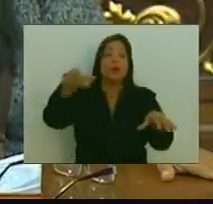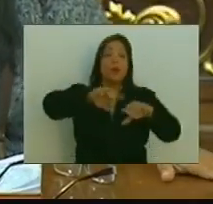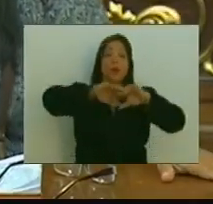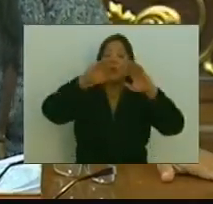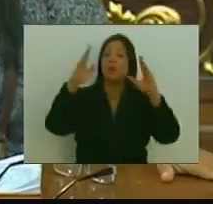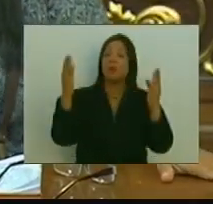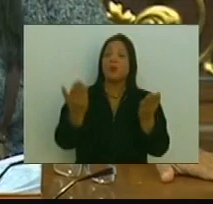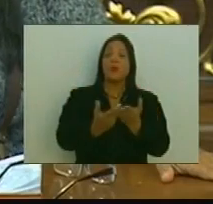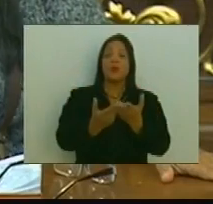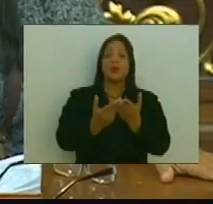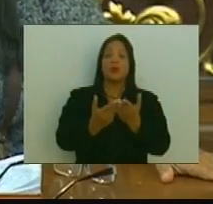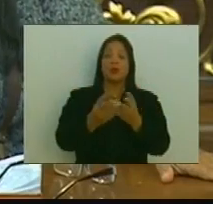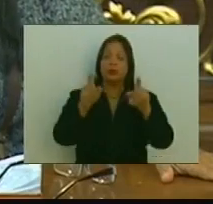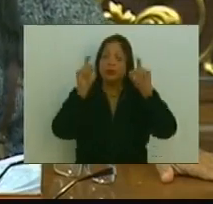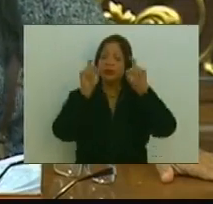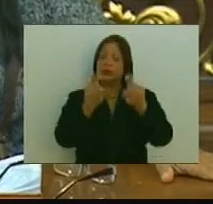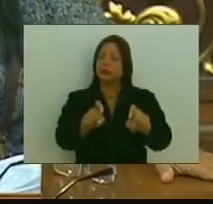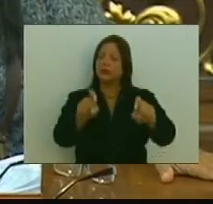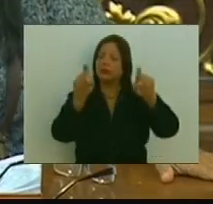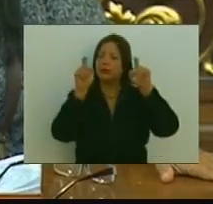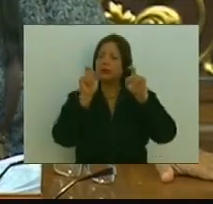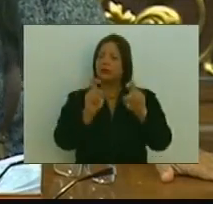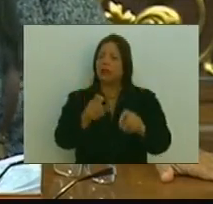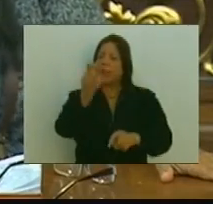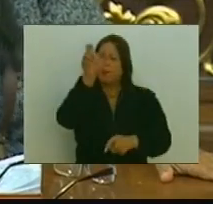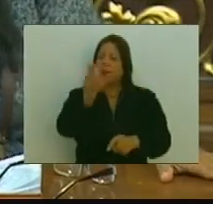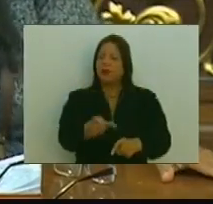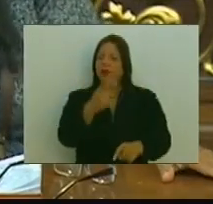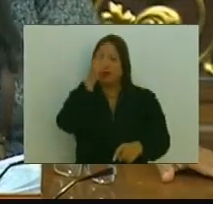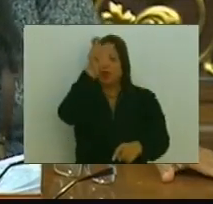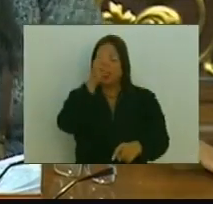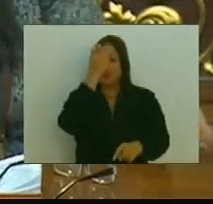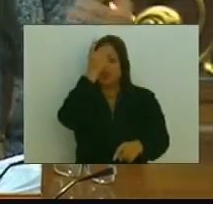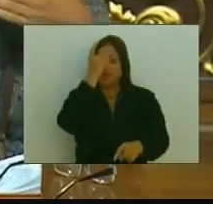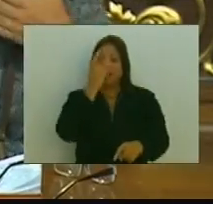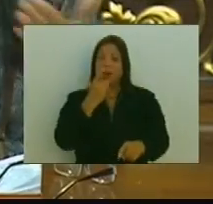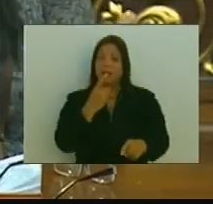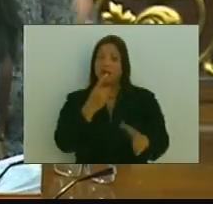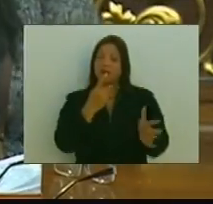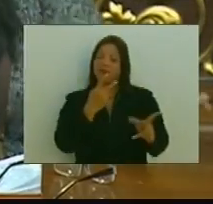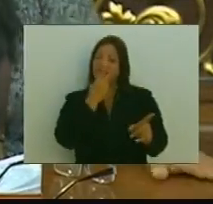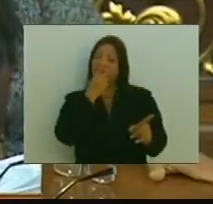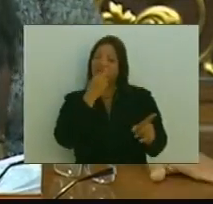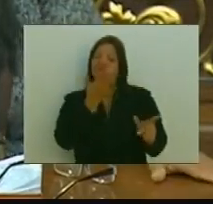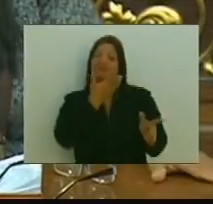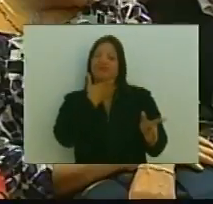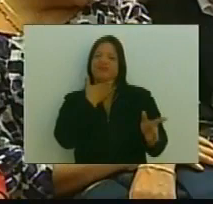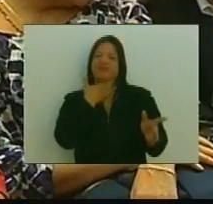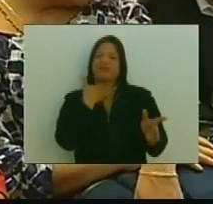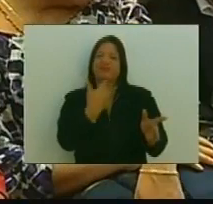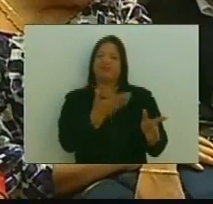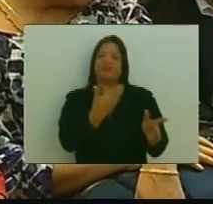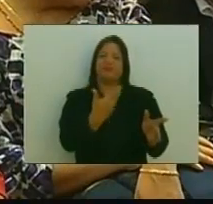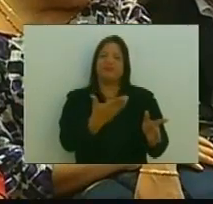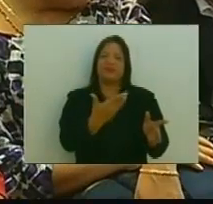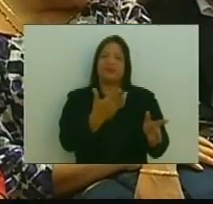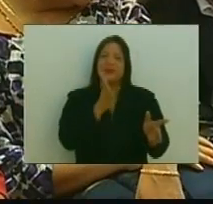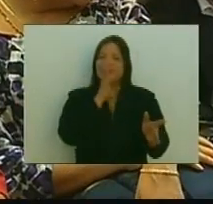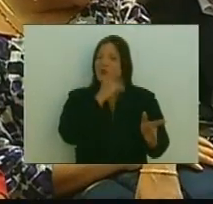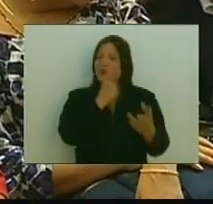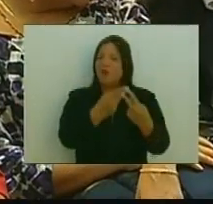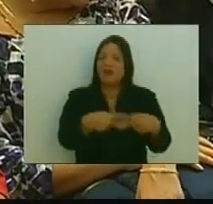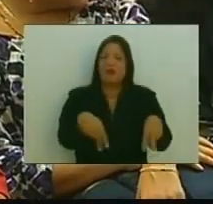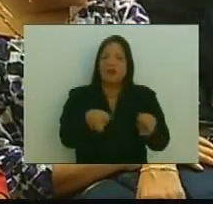mundo, fueron enseñados a ver a las personas con discapacidad o ver en nosotros nuestra discapacidad